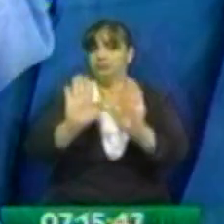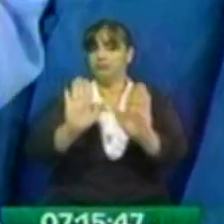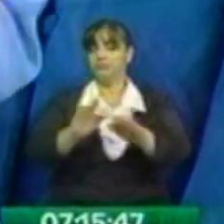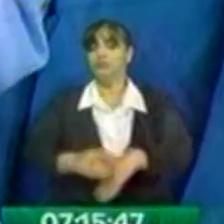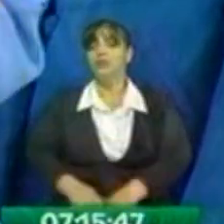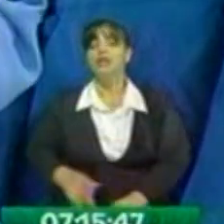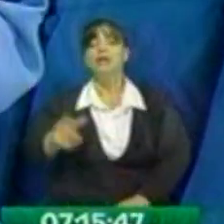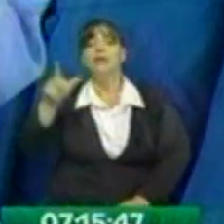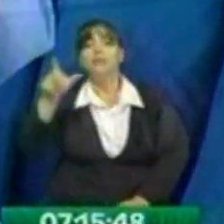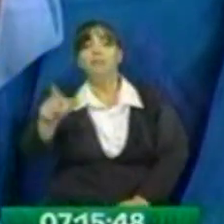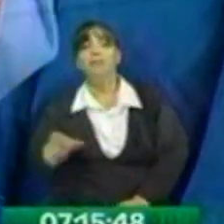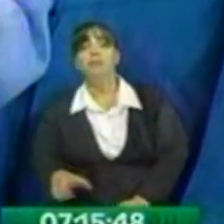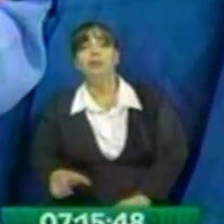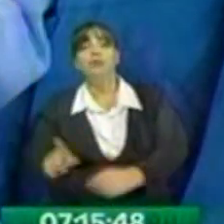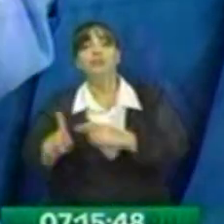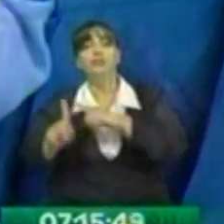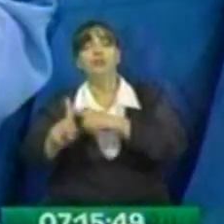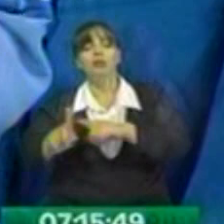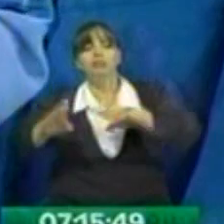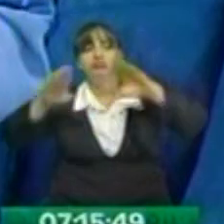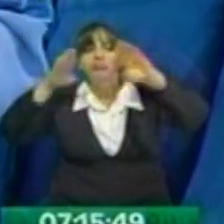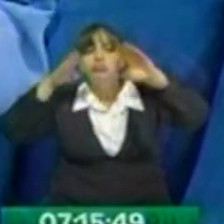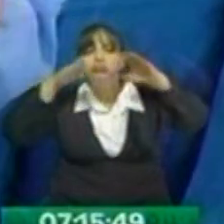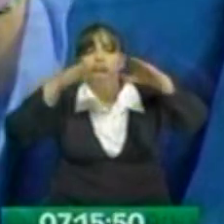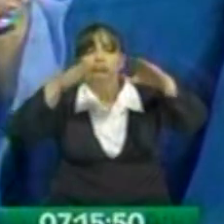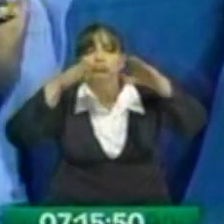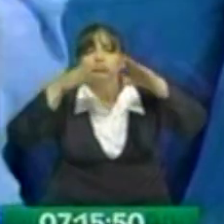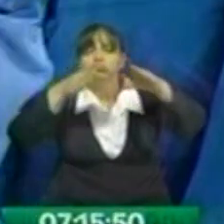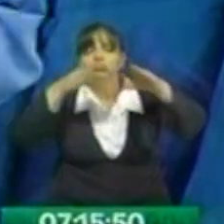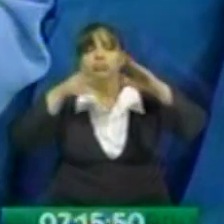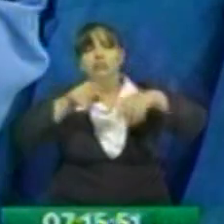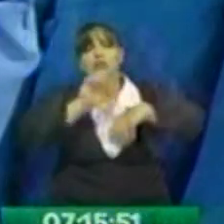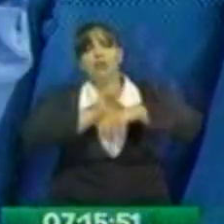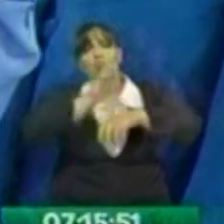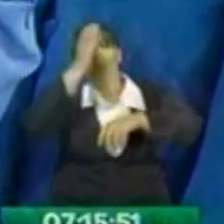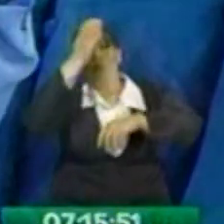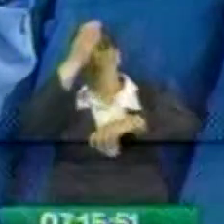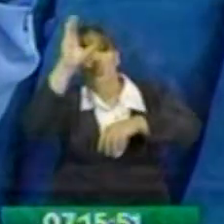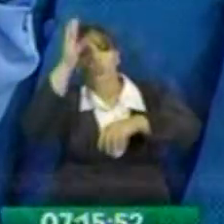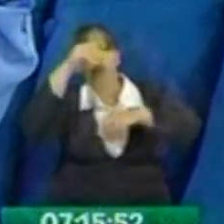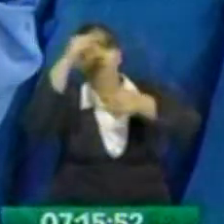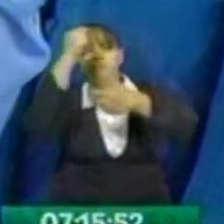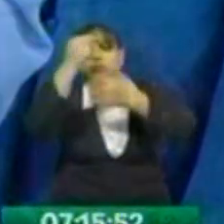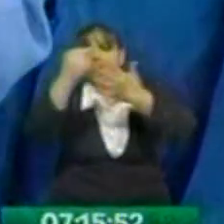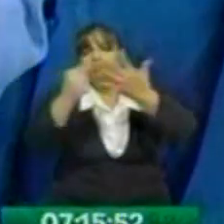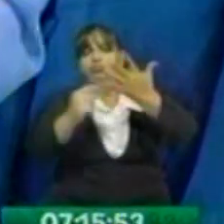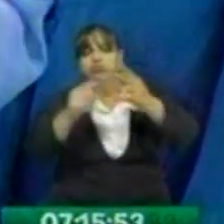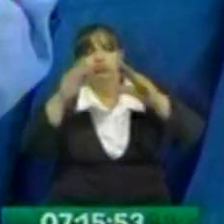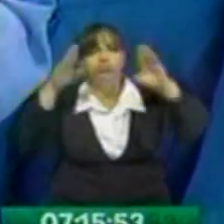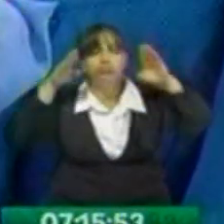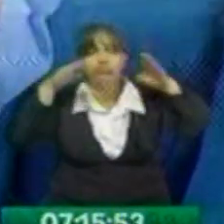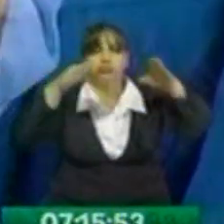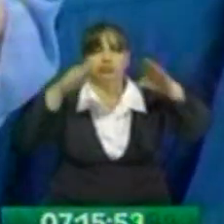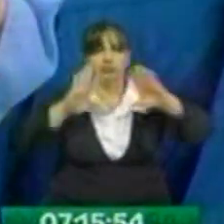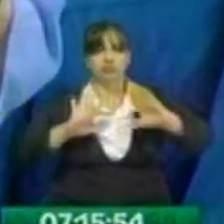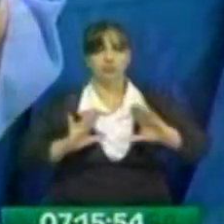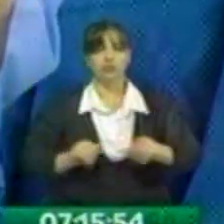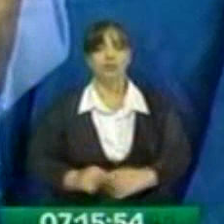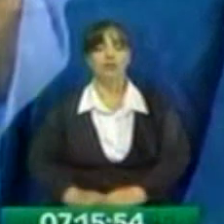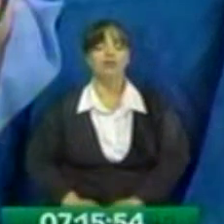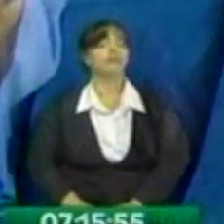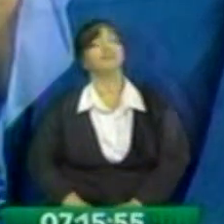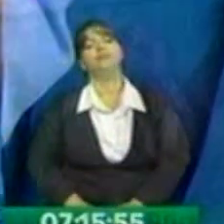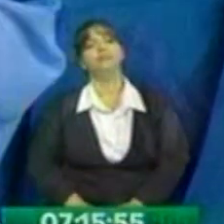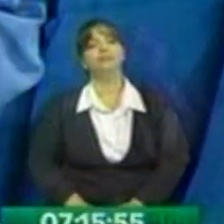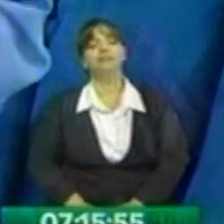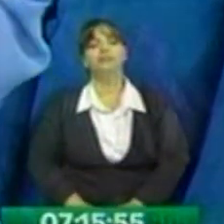la sustentabilidad de la estructura cultural. En Ecuador, aquello siempre ha sido visto como una lucha titánica de los entes y